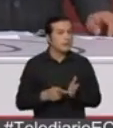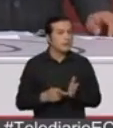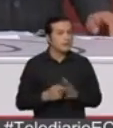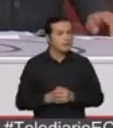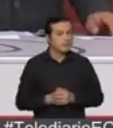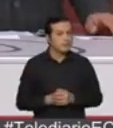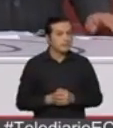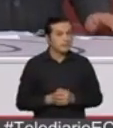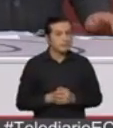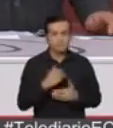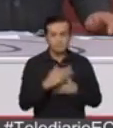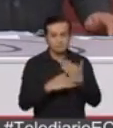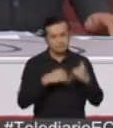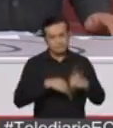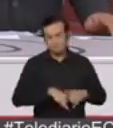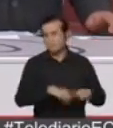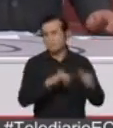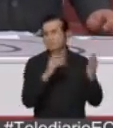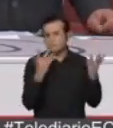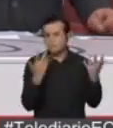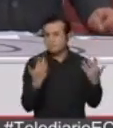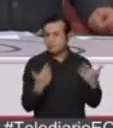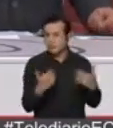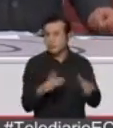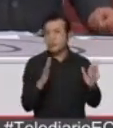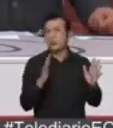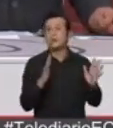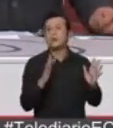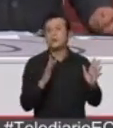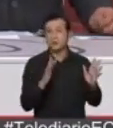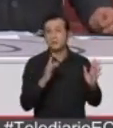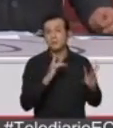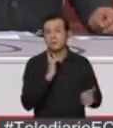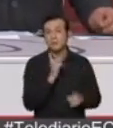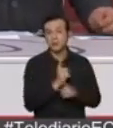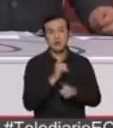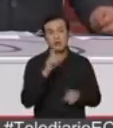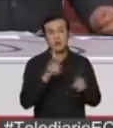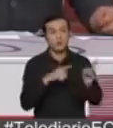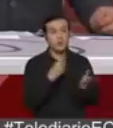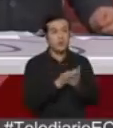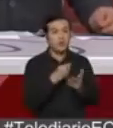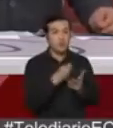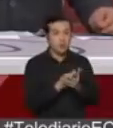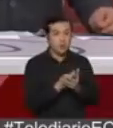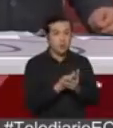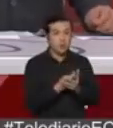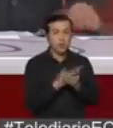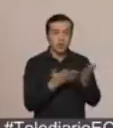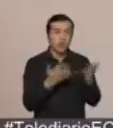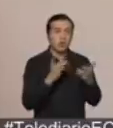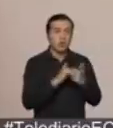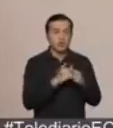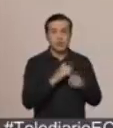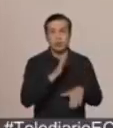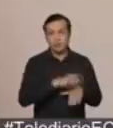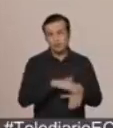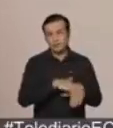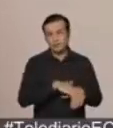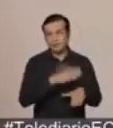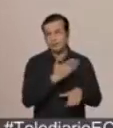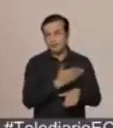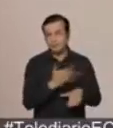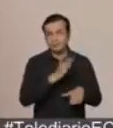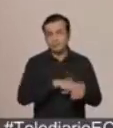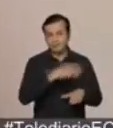Bueno, se continúa dando, ha habido una afectación también de la demanda en alguna medida por los propios efectos de la que